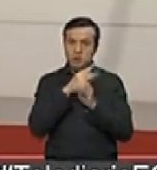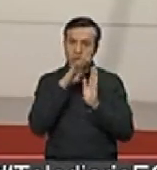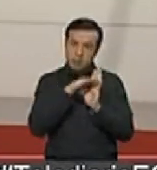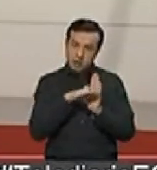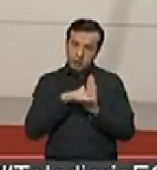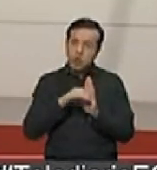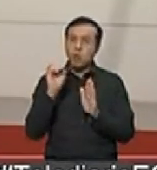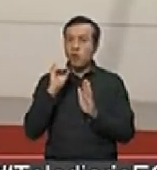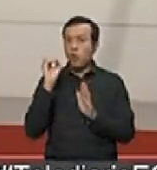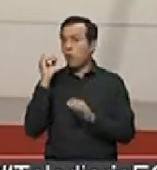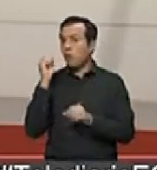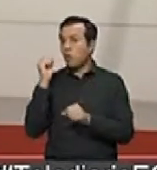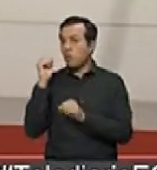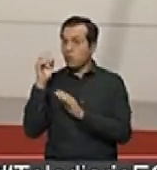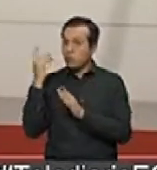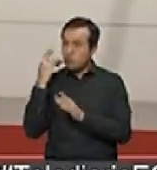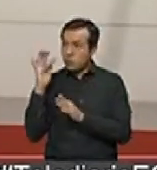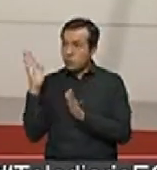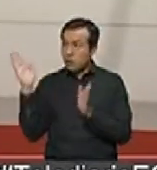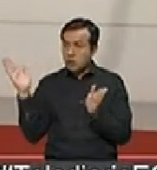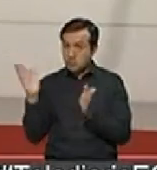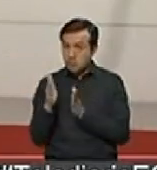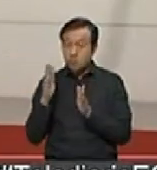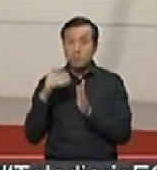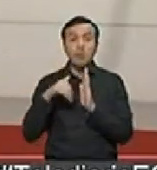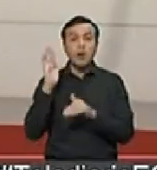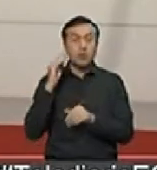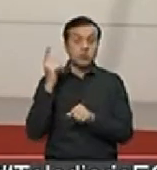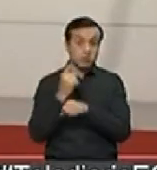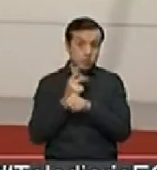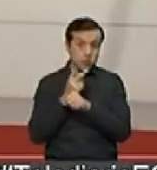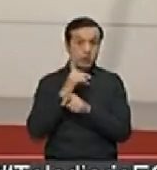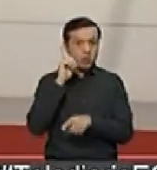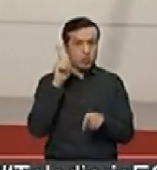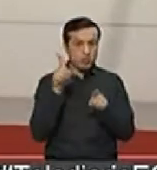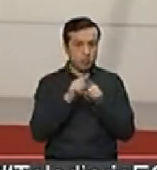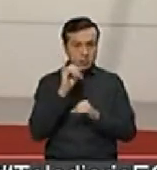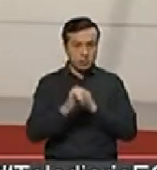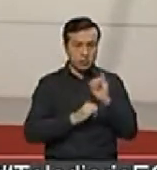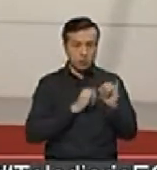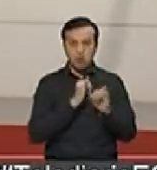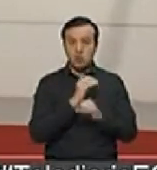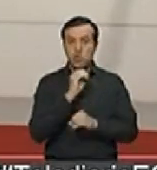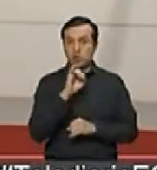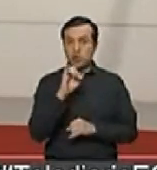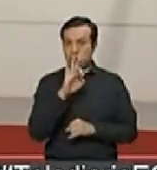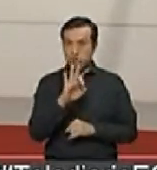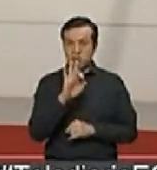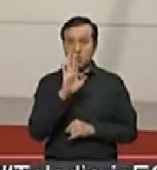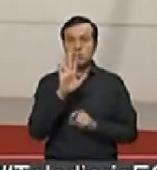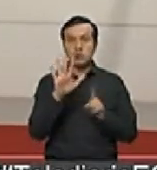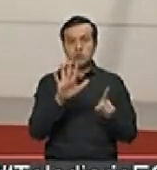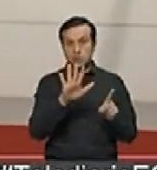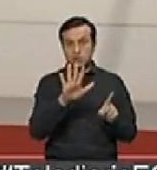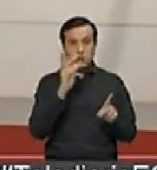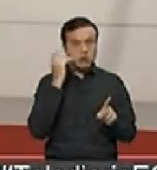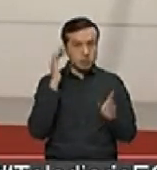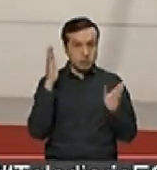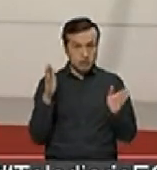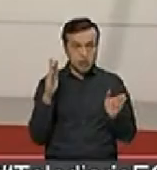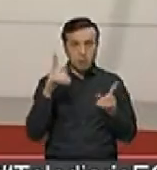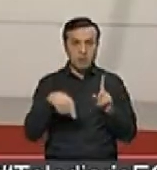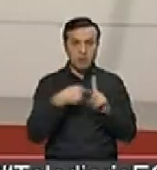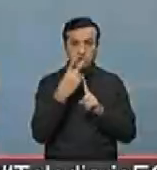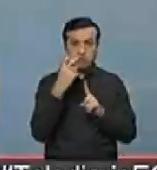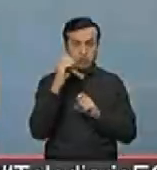días de trabajo con más horas, siempre teniendo como límite los establecidos en los convenios internacionales de la OIT, que no son más de 6 días a la semana y no más de